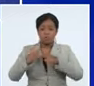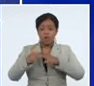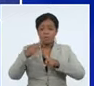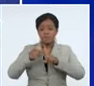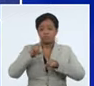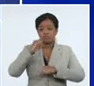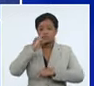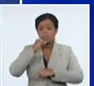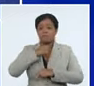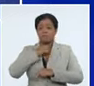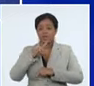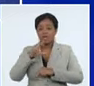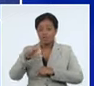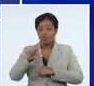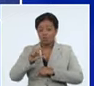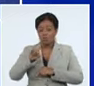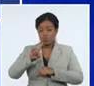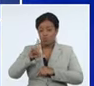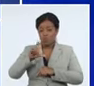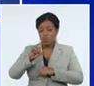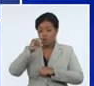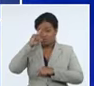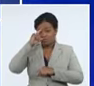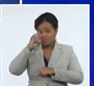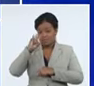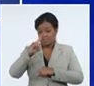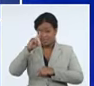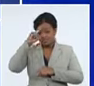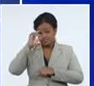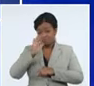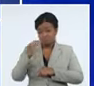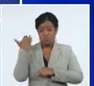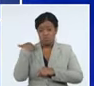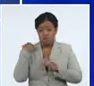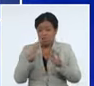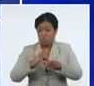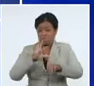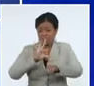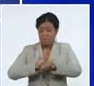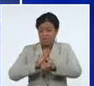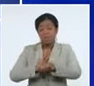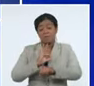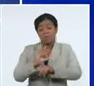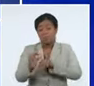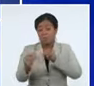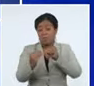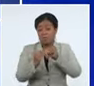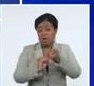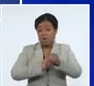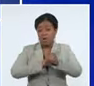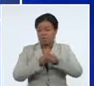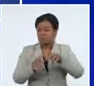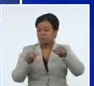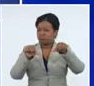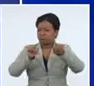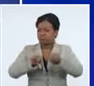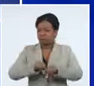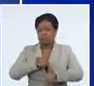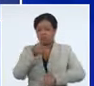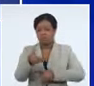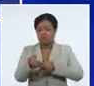o comorbilidades, como quieran llamarle, que hacen vulnerables a estos pacientes y que la evolución no